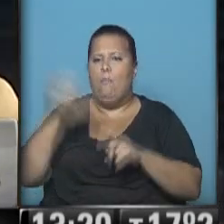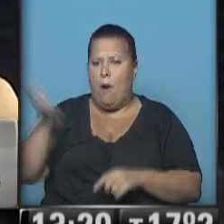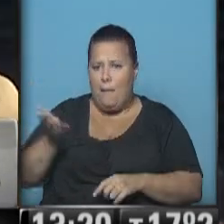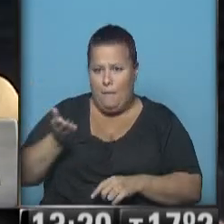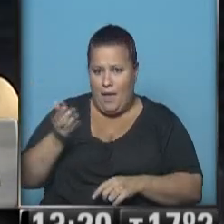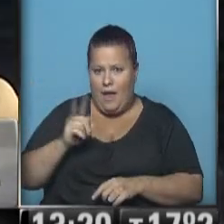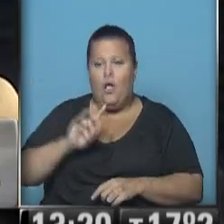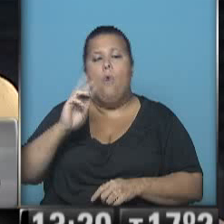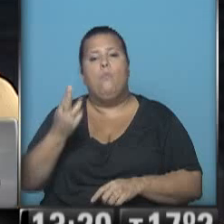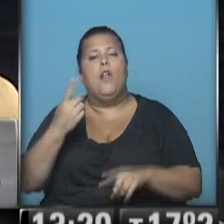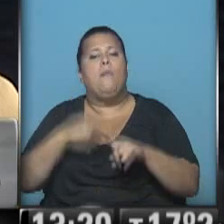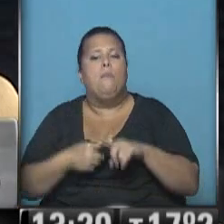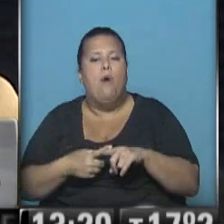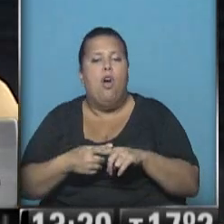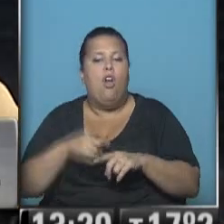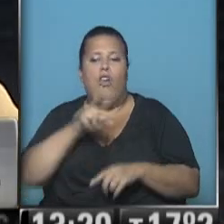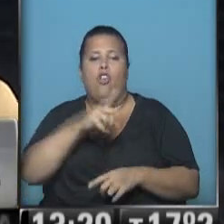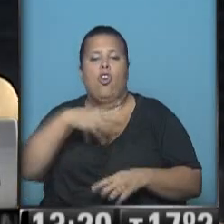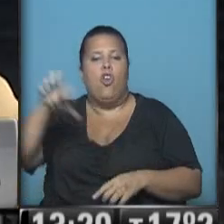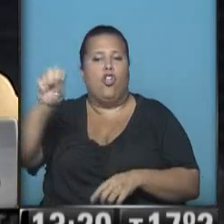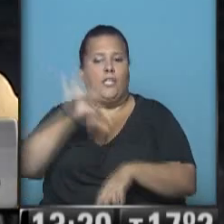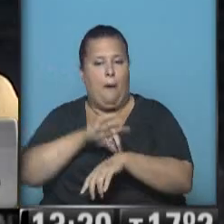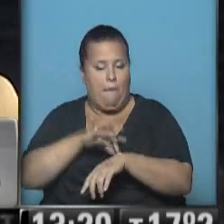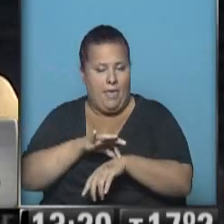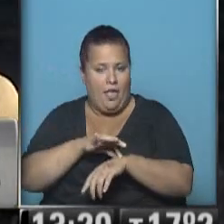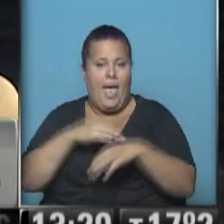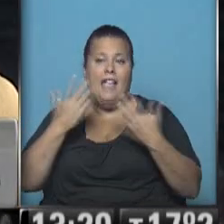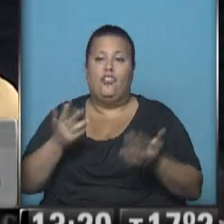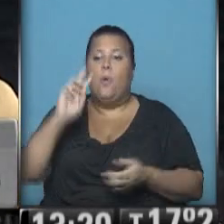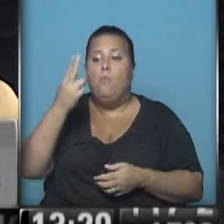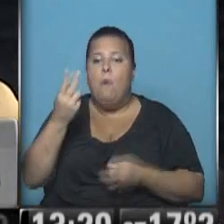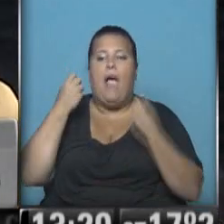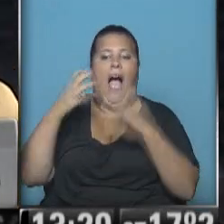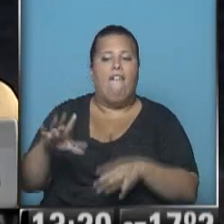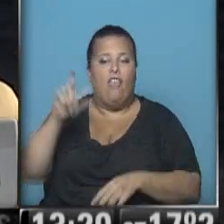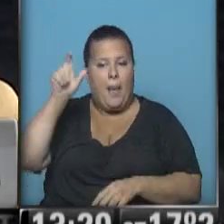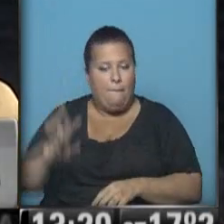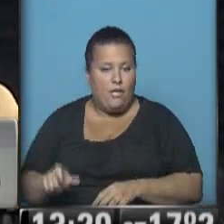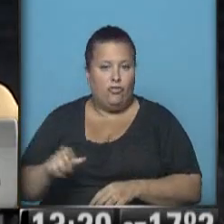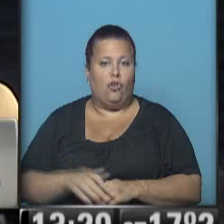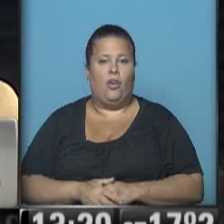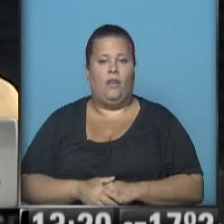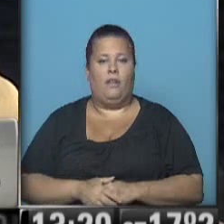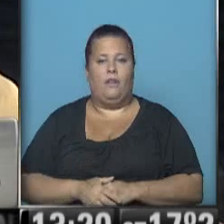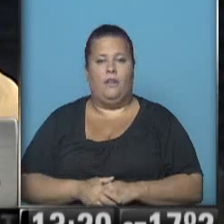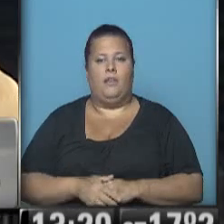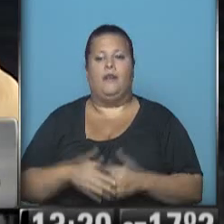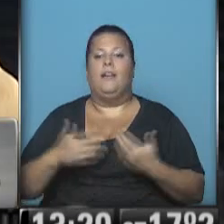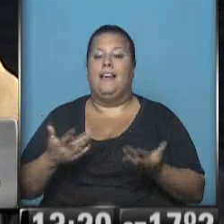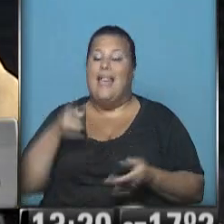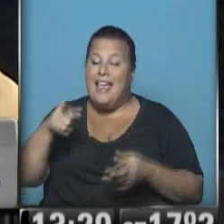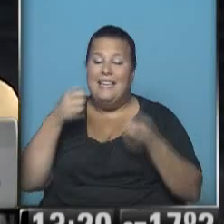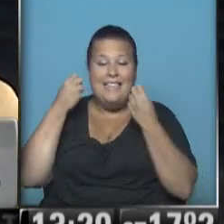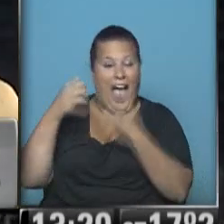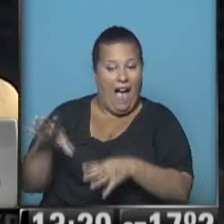recibió sino porque ella no la llevó al médico Entonces se muere por un abandono de persona sí Y ese